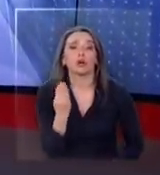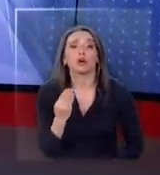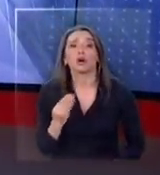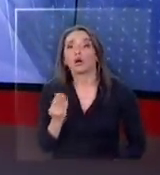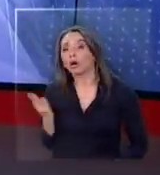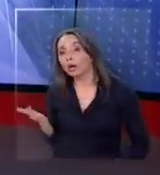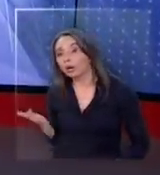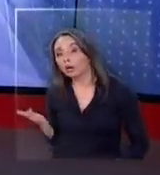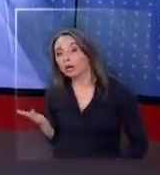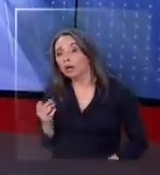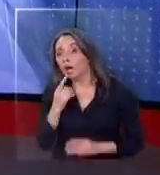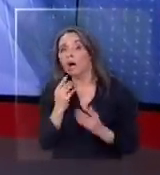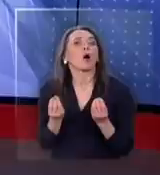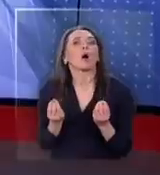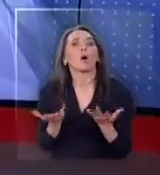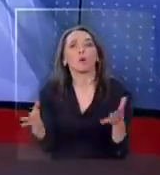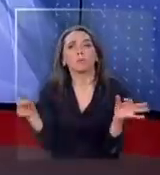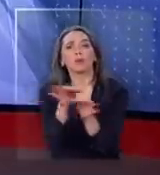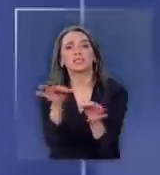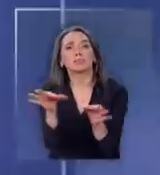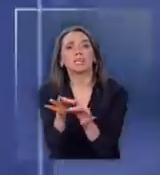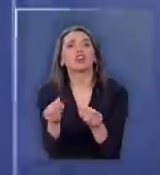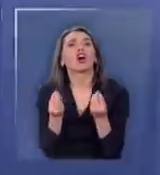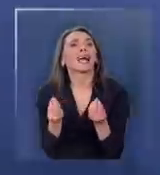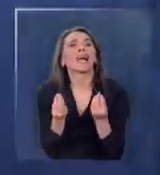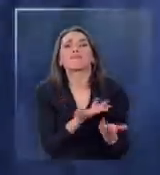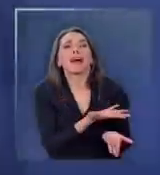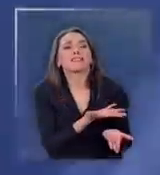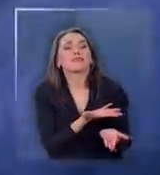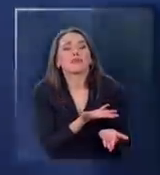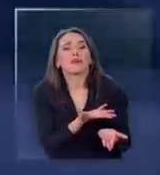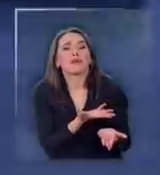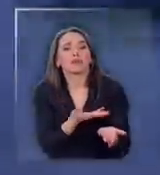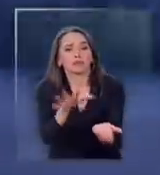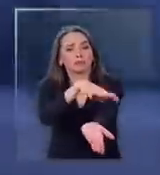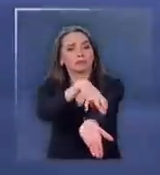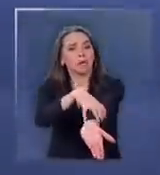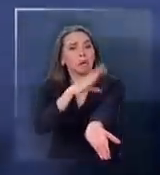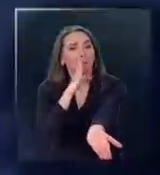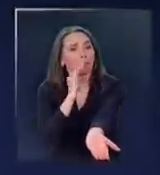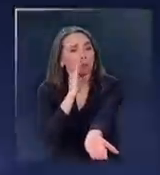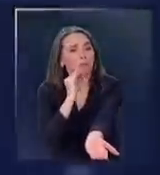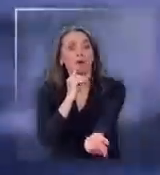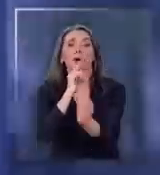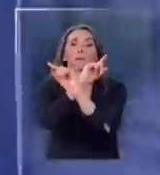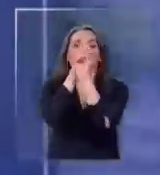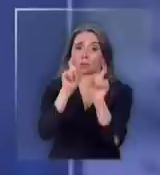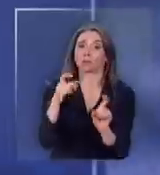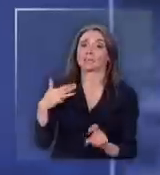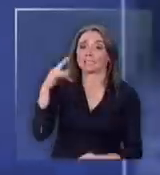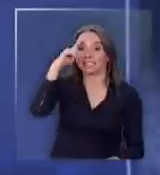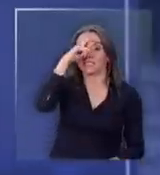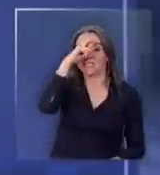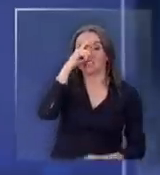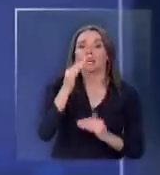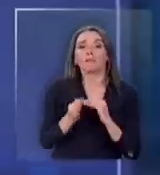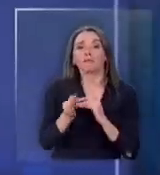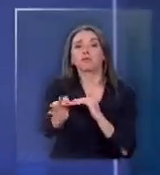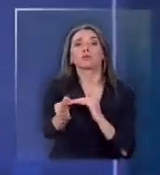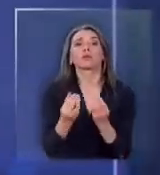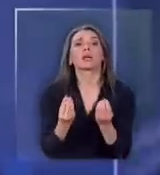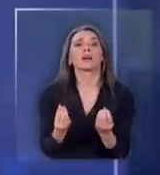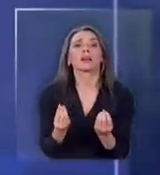Chefkis. Bueno, ¿cómo podríamos explicar qué es lo que ha pasado en la región del Biobío? Y quizá la pregunta más difícil, ¿qué es lo que viene